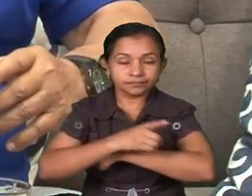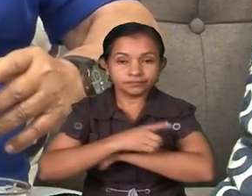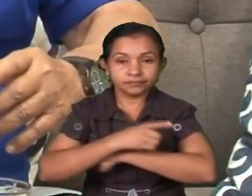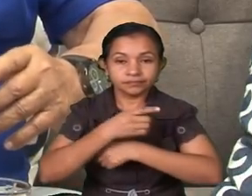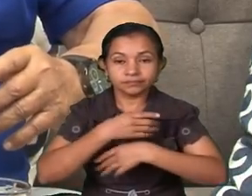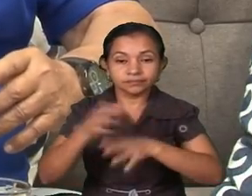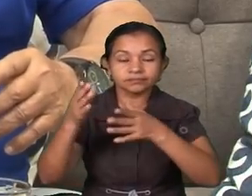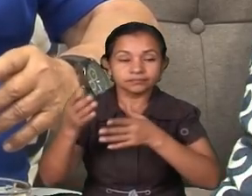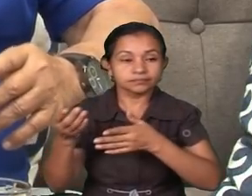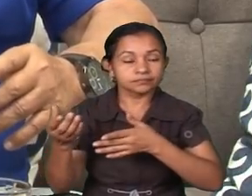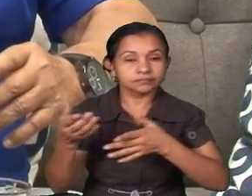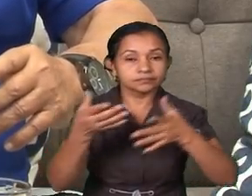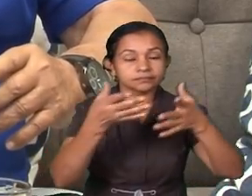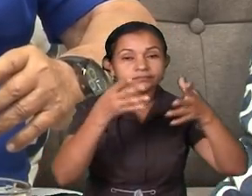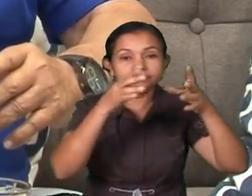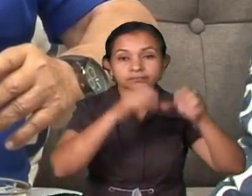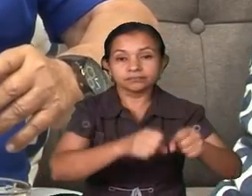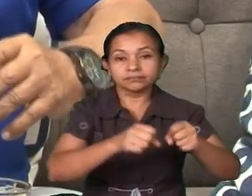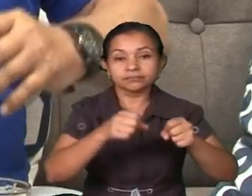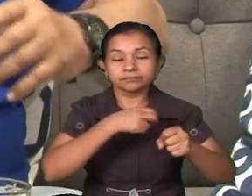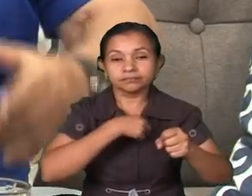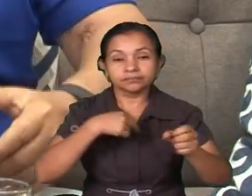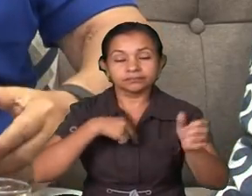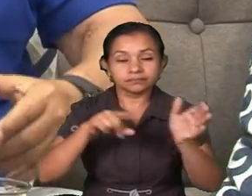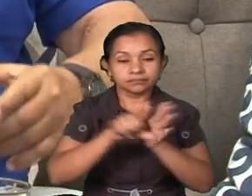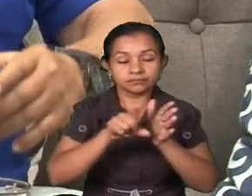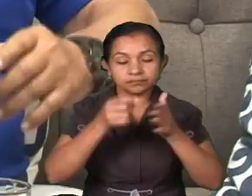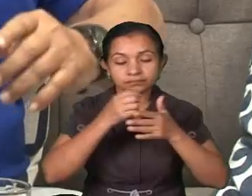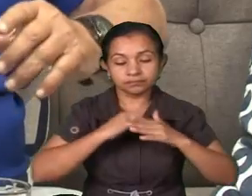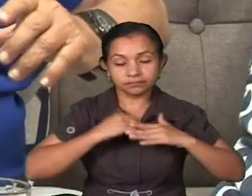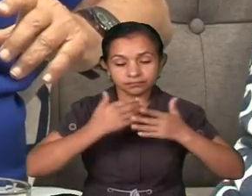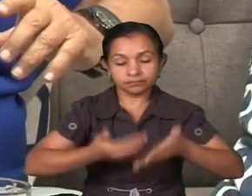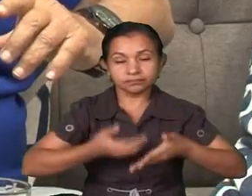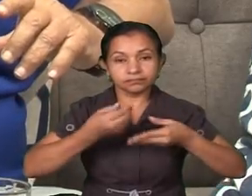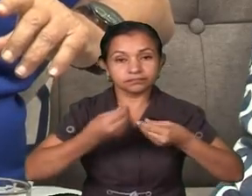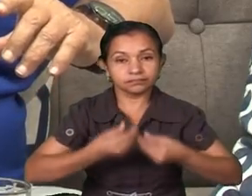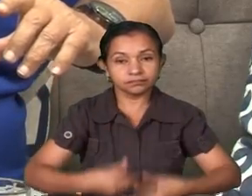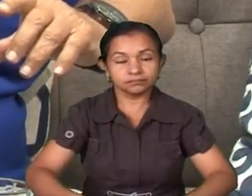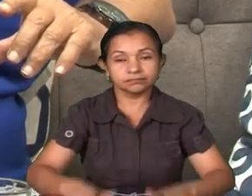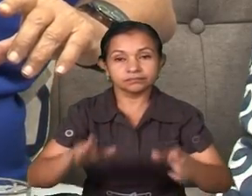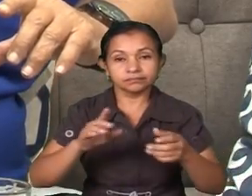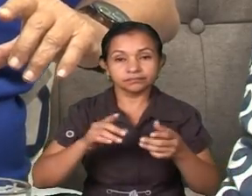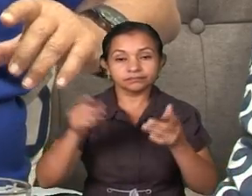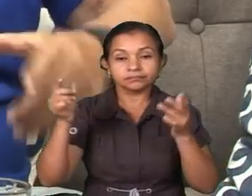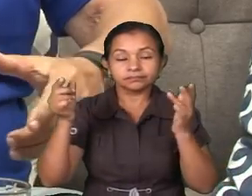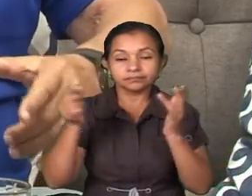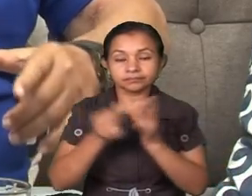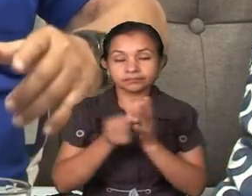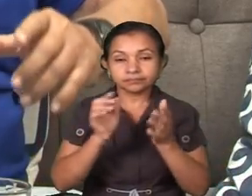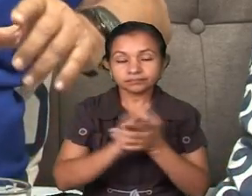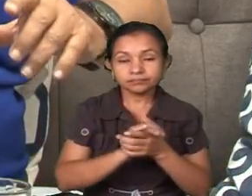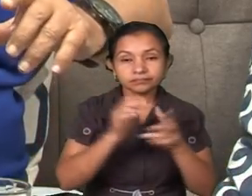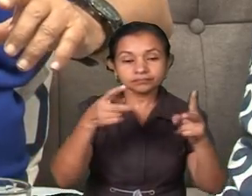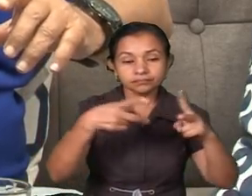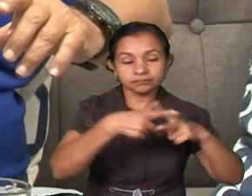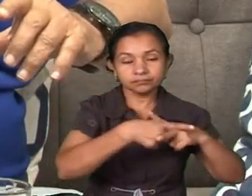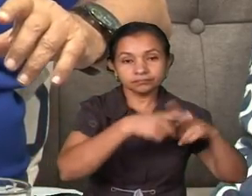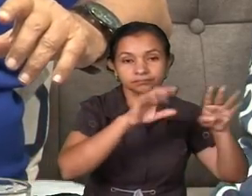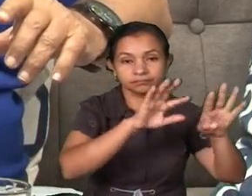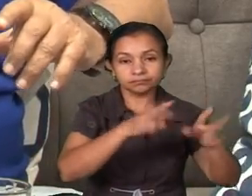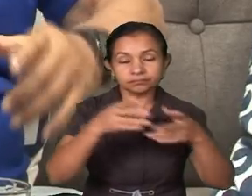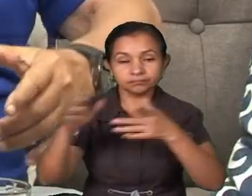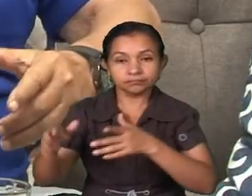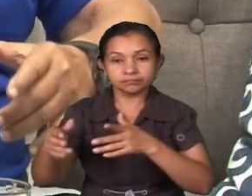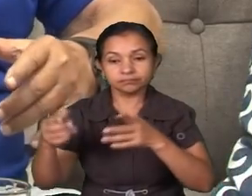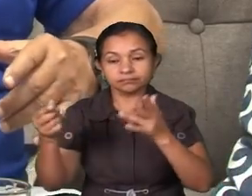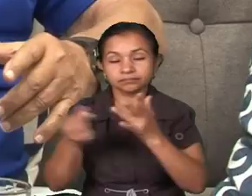al Congreso y que legalizaran el aborto, el matrimonio entre lesbianas, el matrimonio